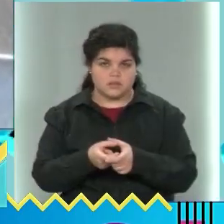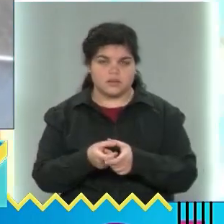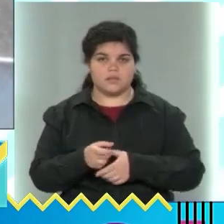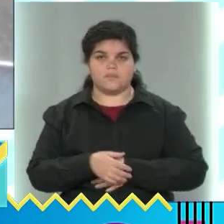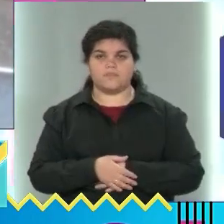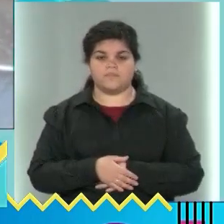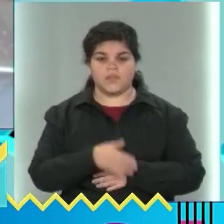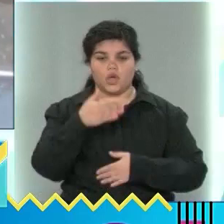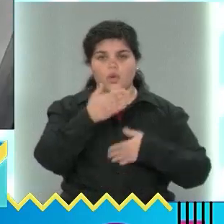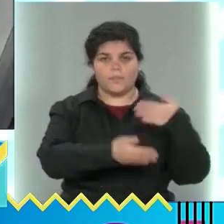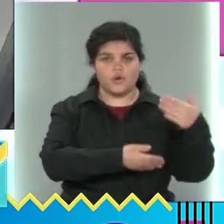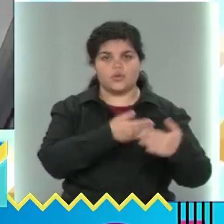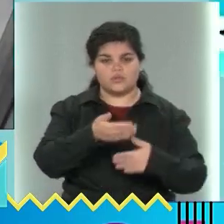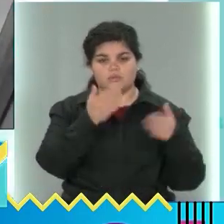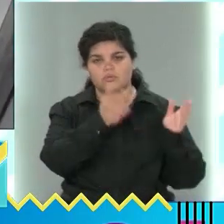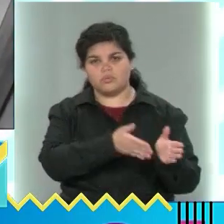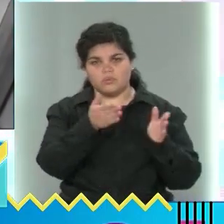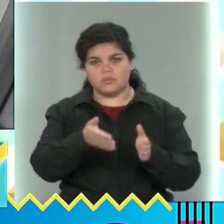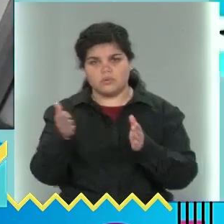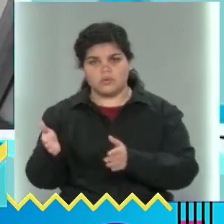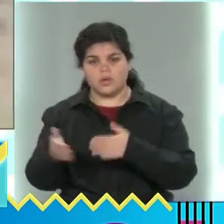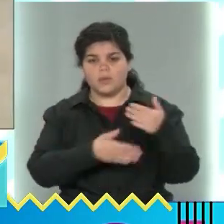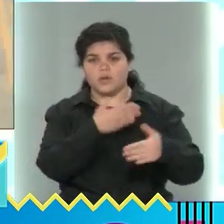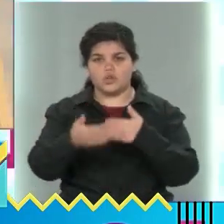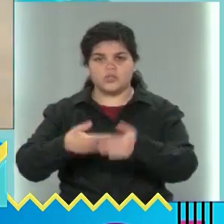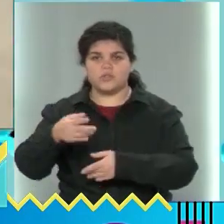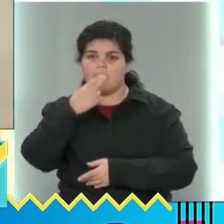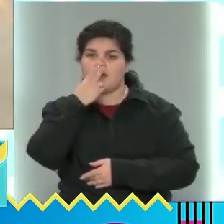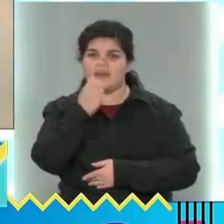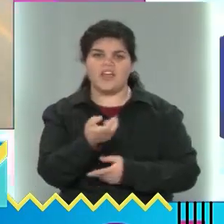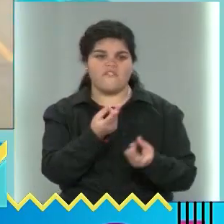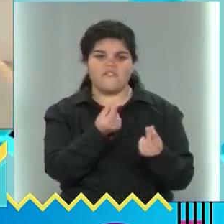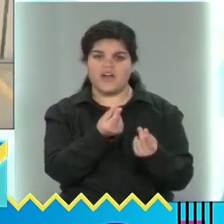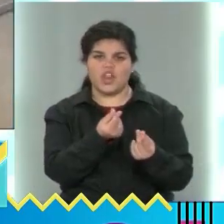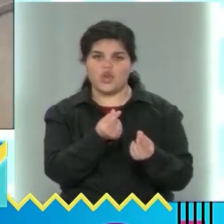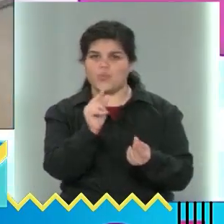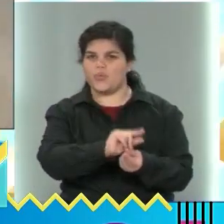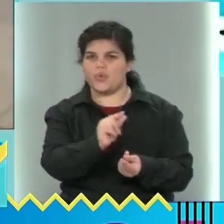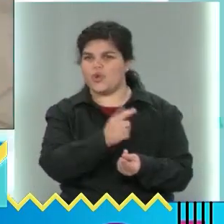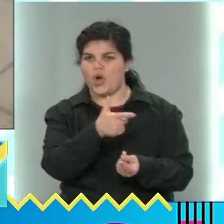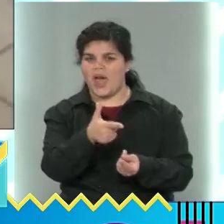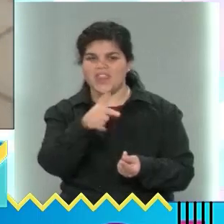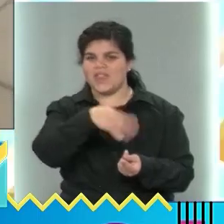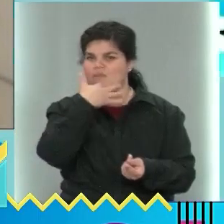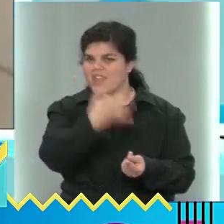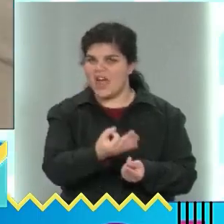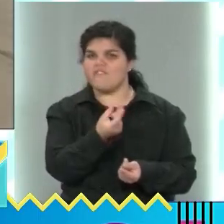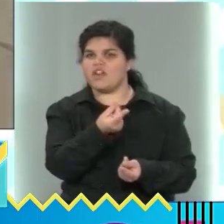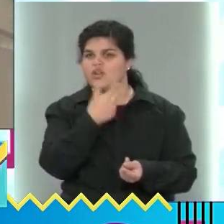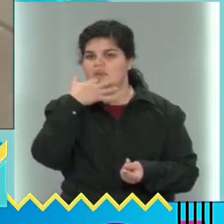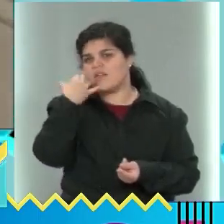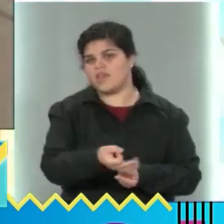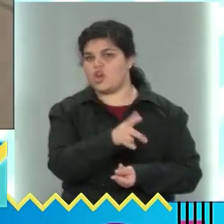este proceso que vivieron, en donde la energía no tenía un valor, donde no tenía un valor real, no